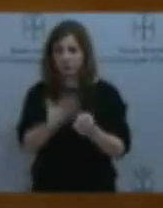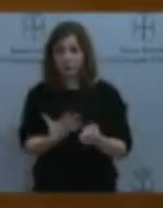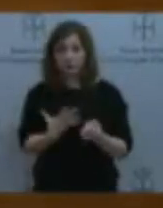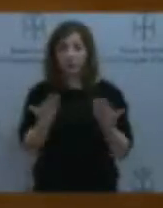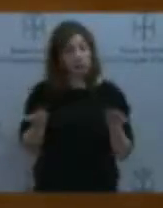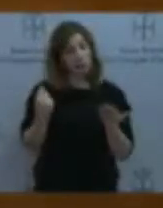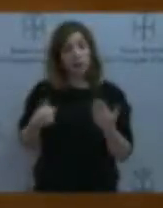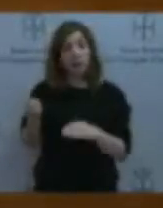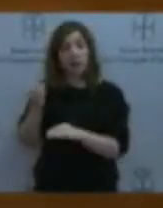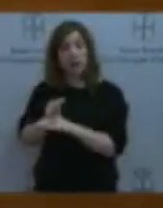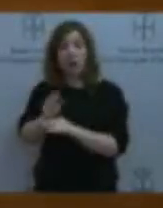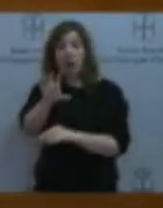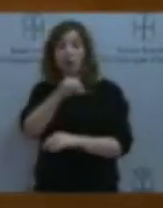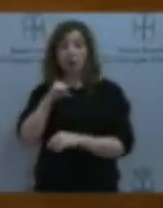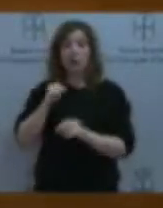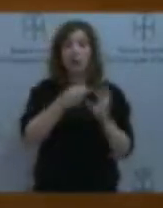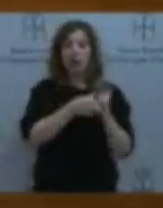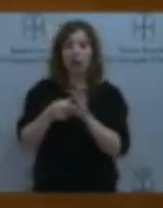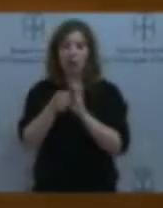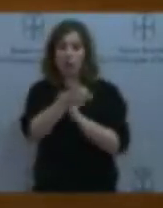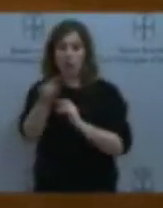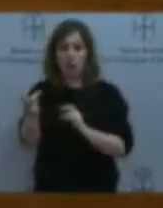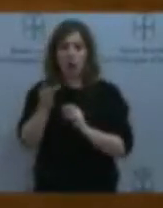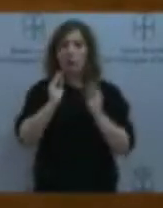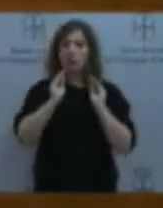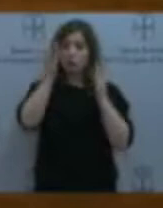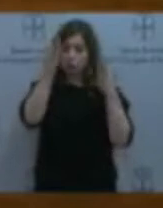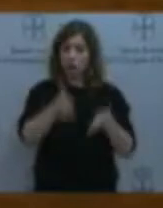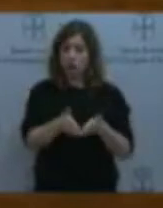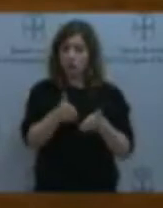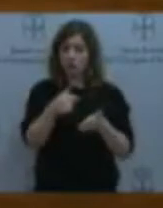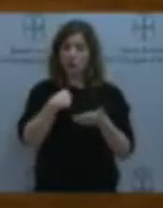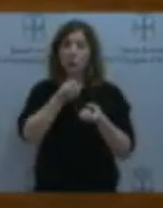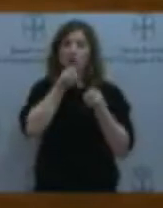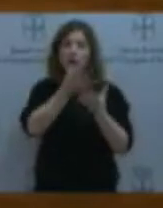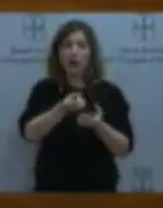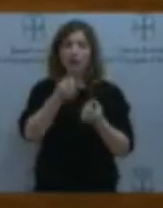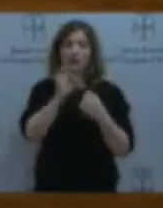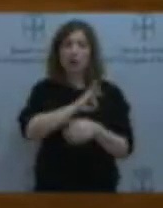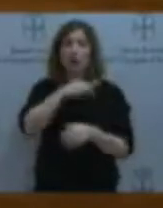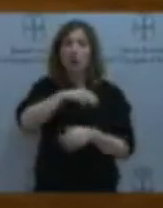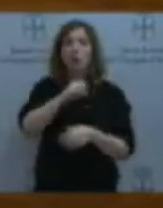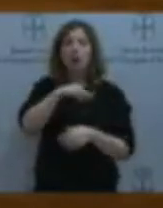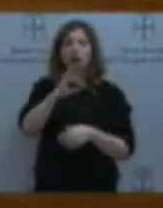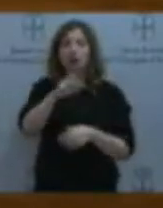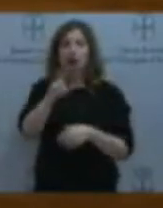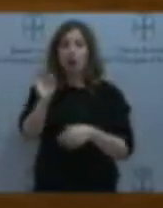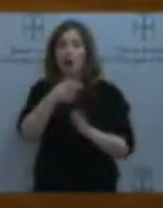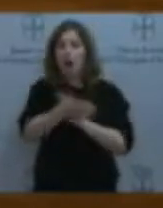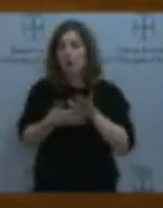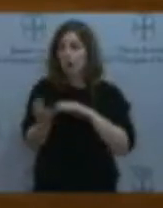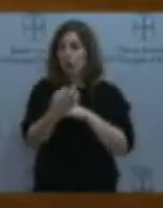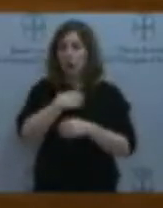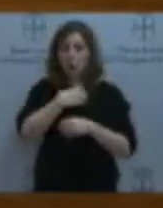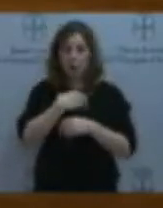financiación autonómica tiene que ver con la deuda. Ustedes, yo recuerdo unas declaraciones con el señor Montoro hablando de que no se había que permitir